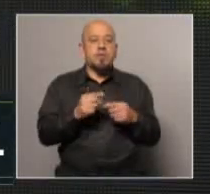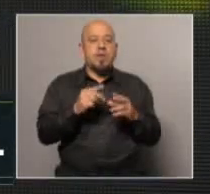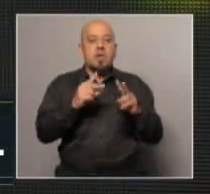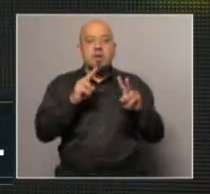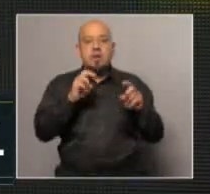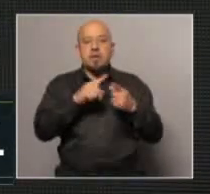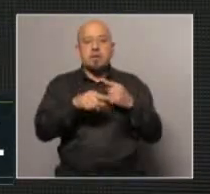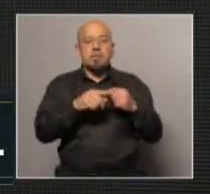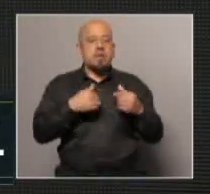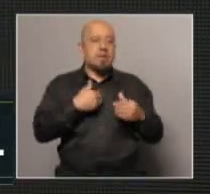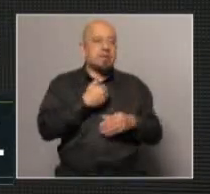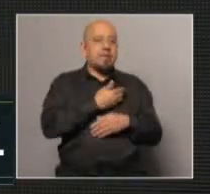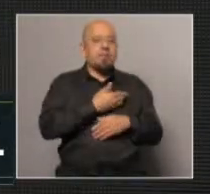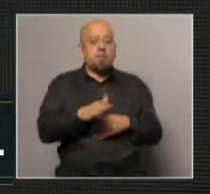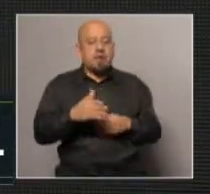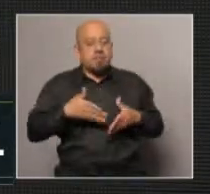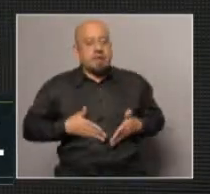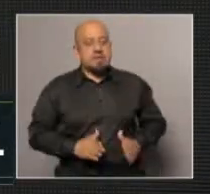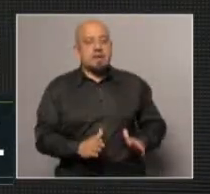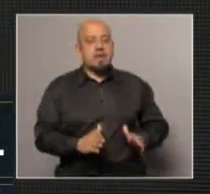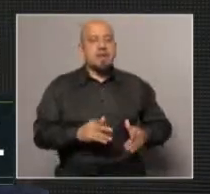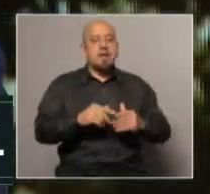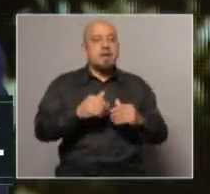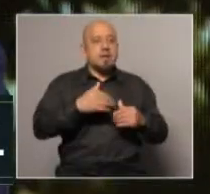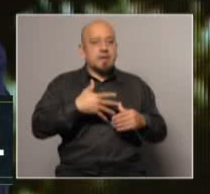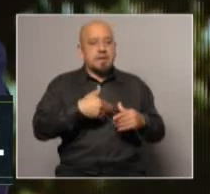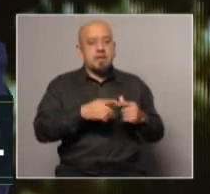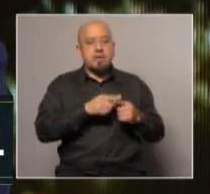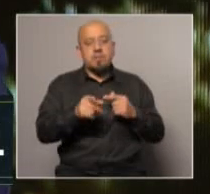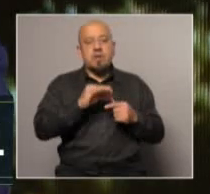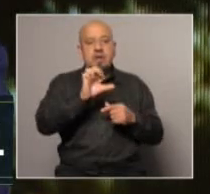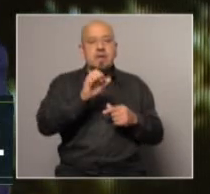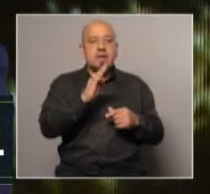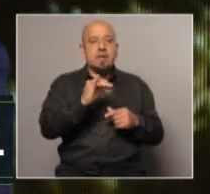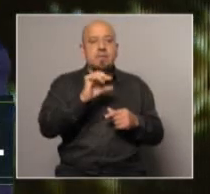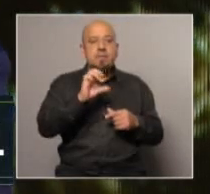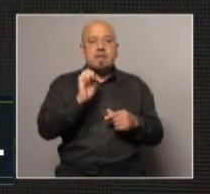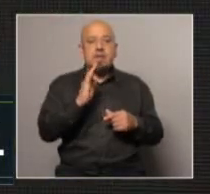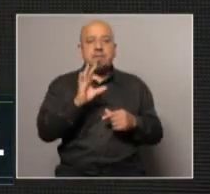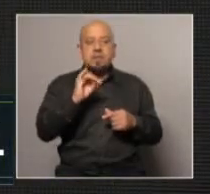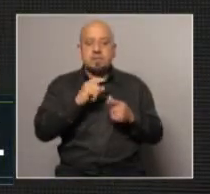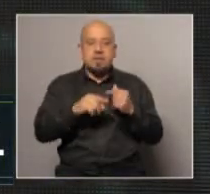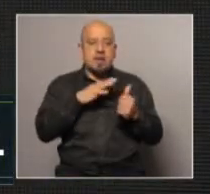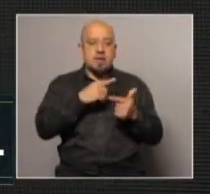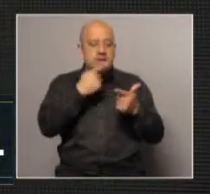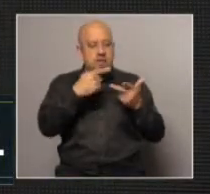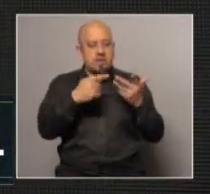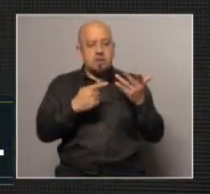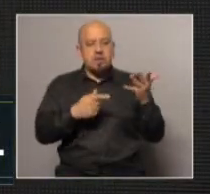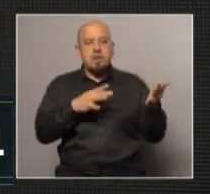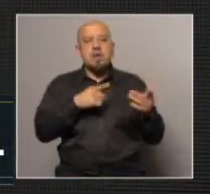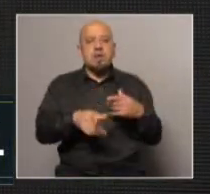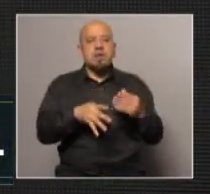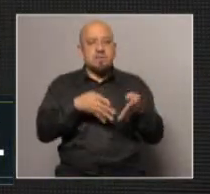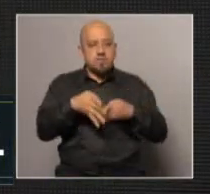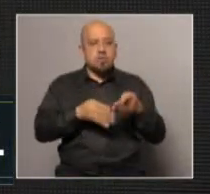estrés postraumático hasta los dolores más diversos que te puedas imaginar, pasando por las epilepsias y las espasticidades y un montón de cosas, hay evidencia empírica de